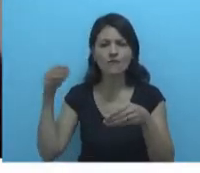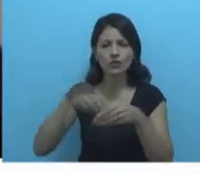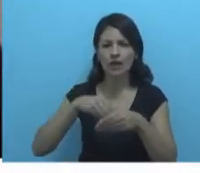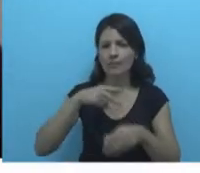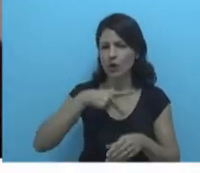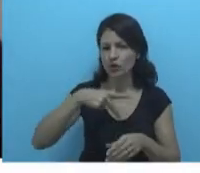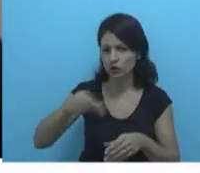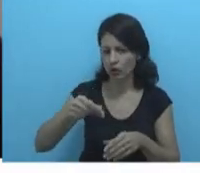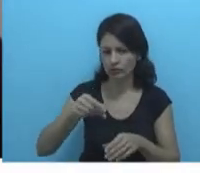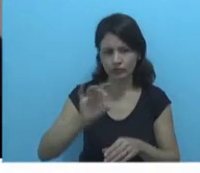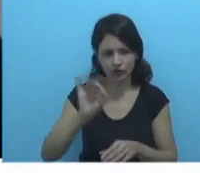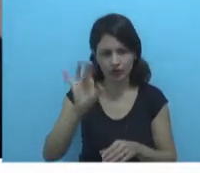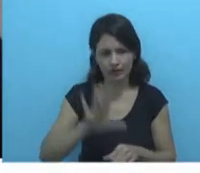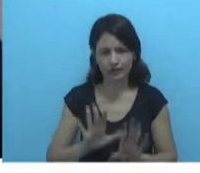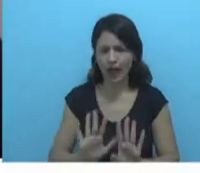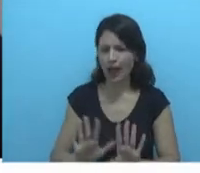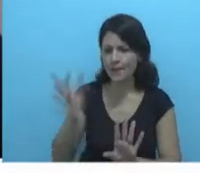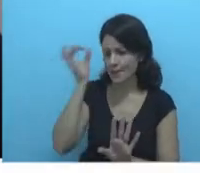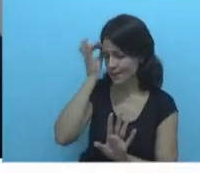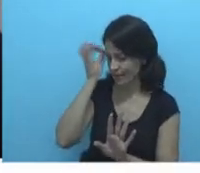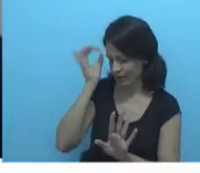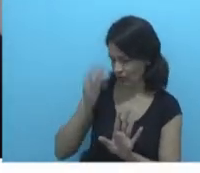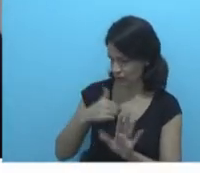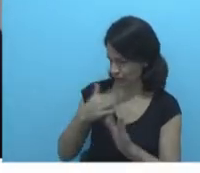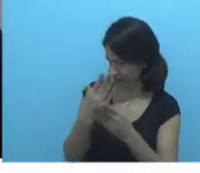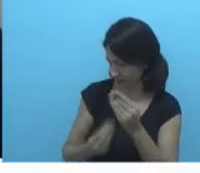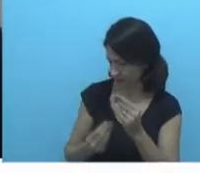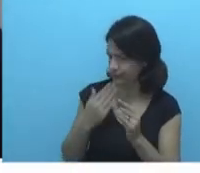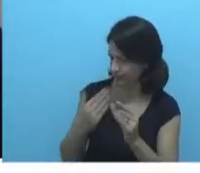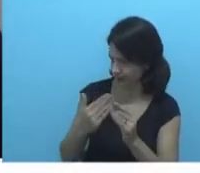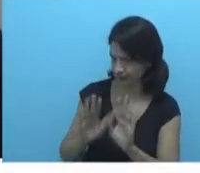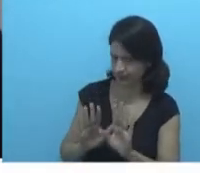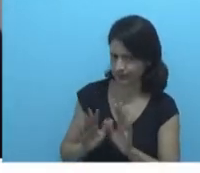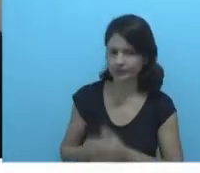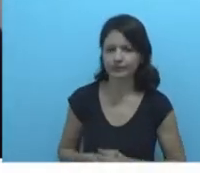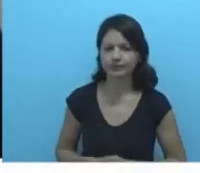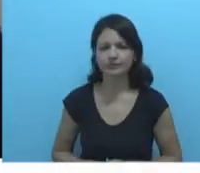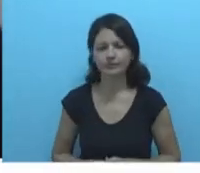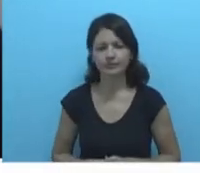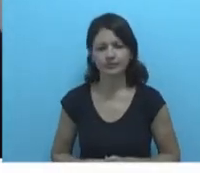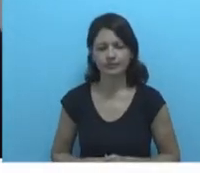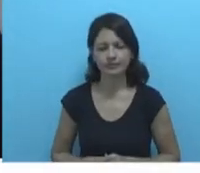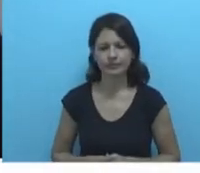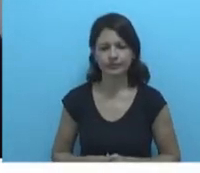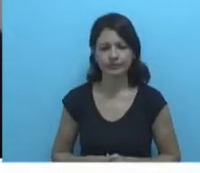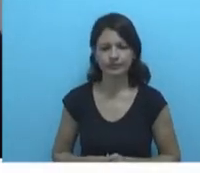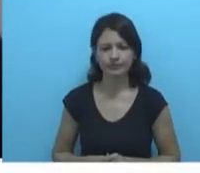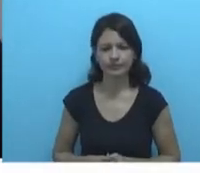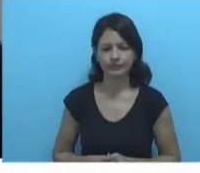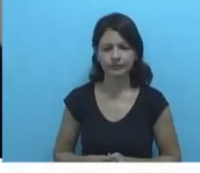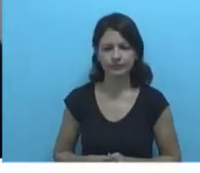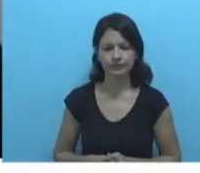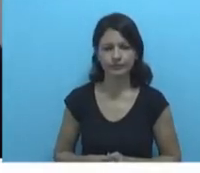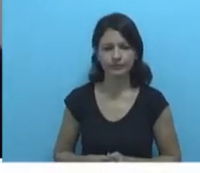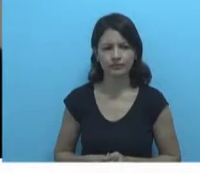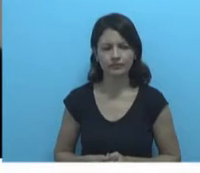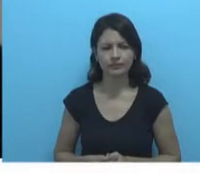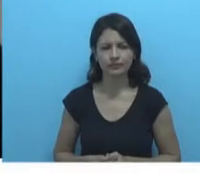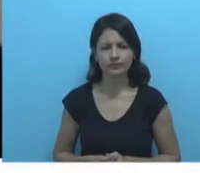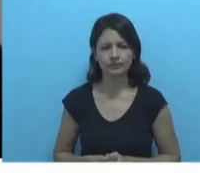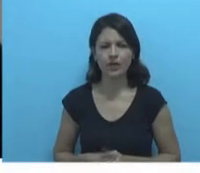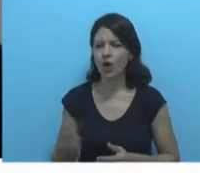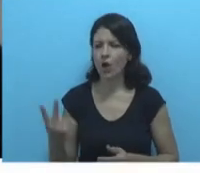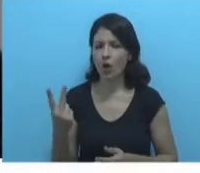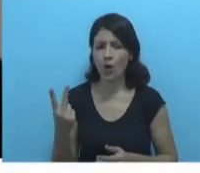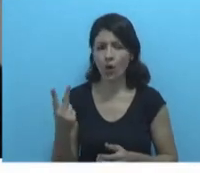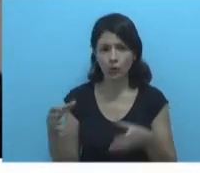iba a argumentar sobre el proyecto. Gracias. No, argumento después. Gracias. Pero simplemente para adelantar nuestra posición en